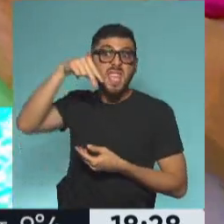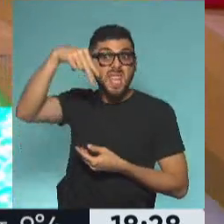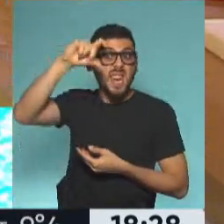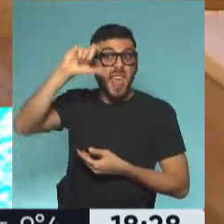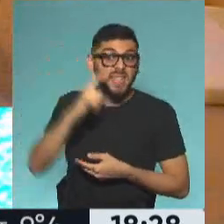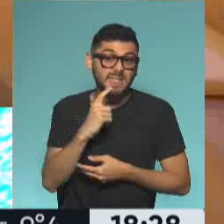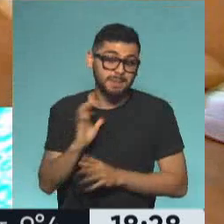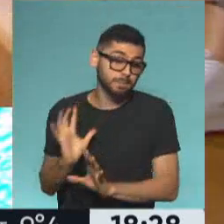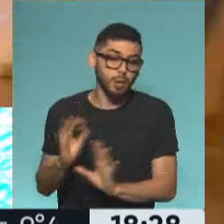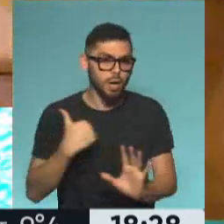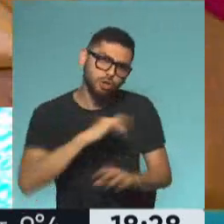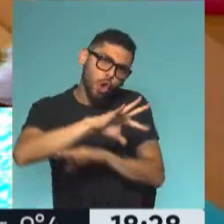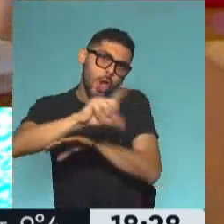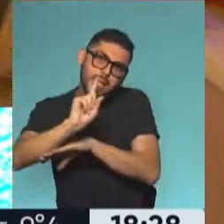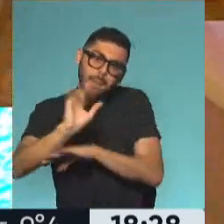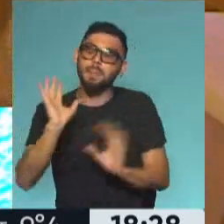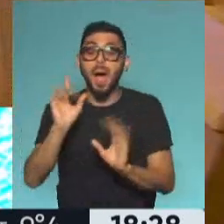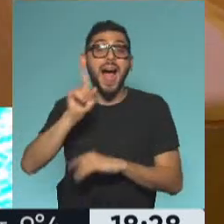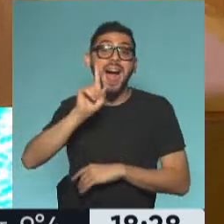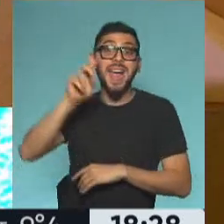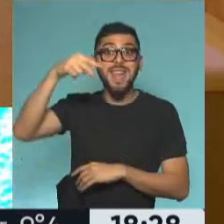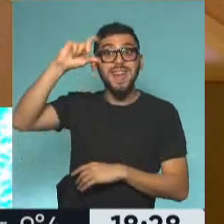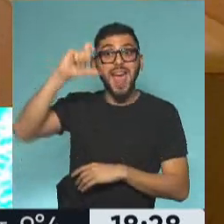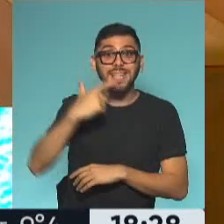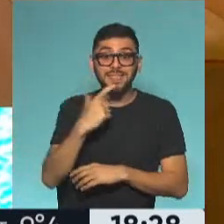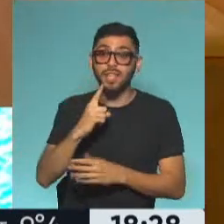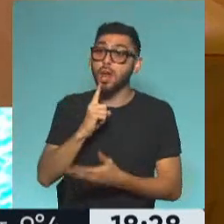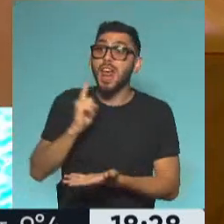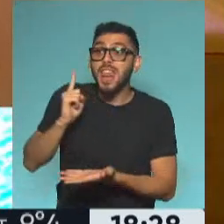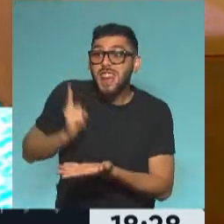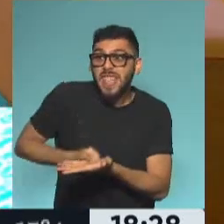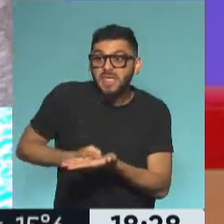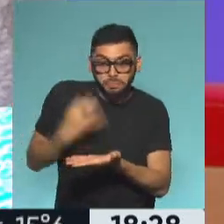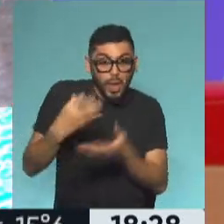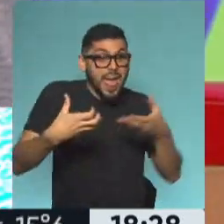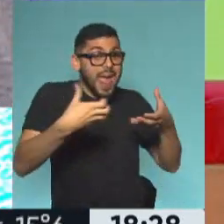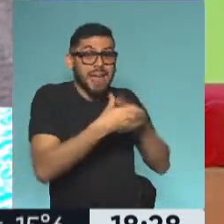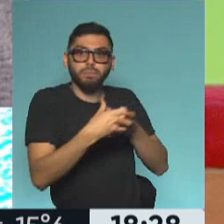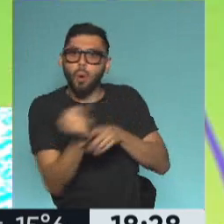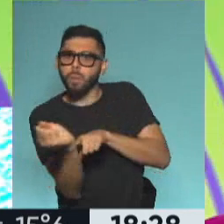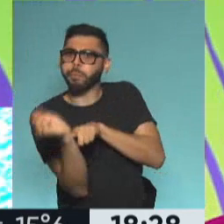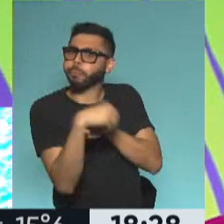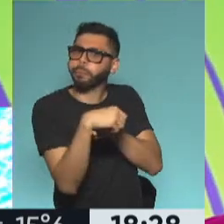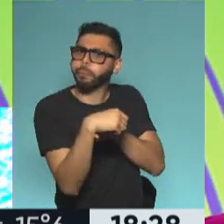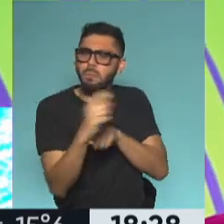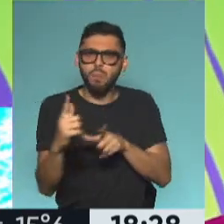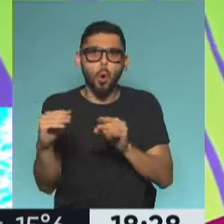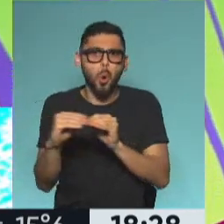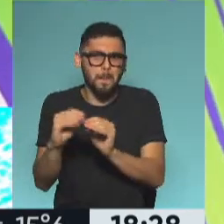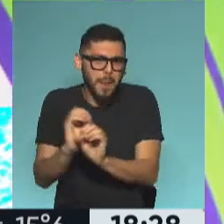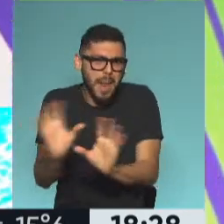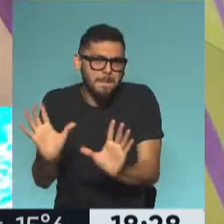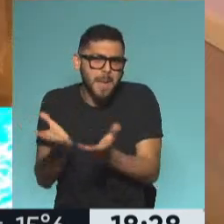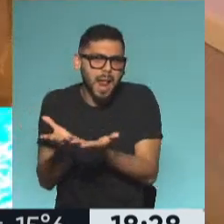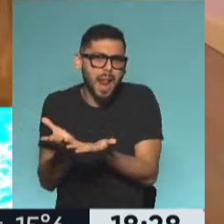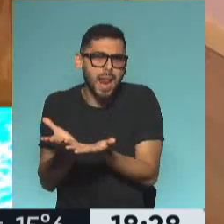disculpen. Pará, no. Inés tomó una decisión yendo en contra de todo su equipo. Eso claro, es de mala compañera. Decisión, claro. Pero pará,